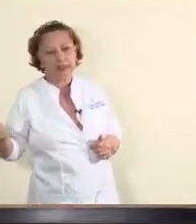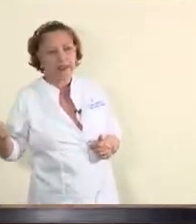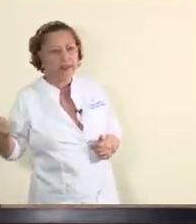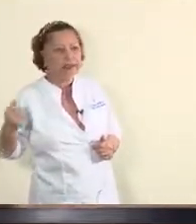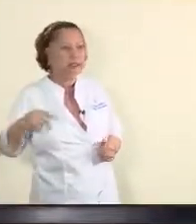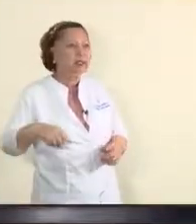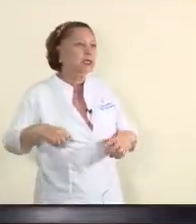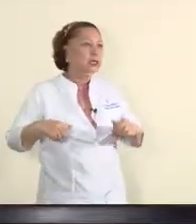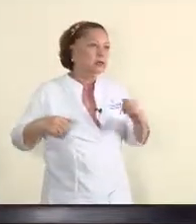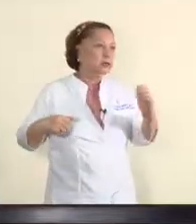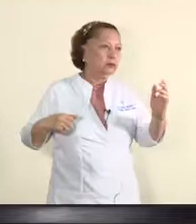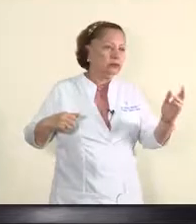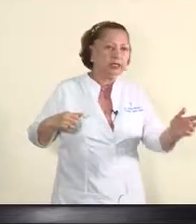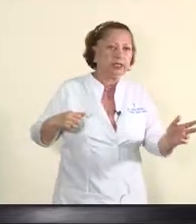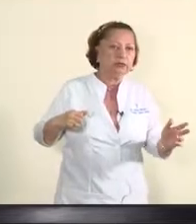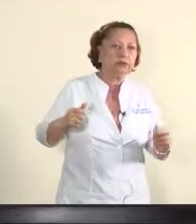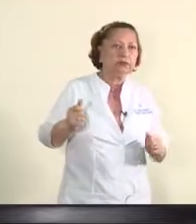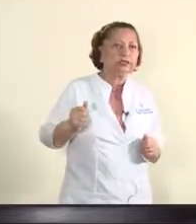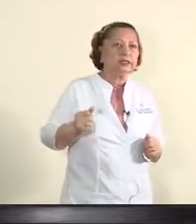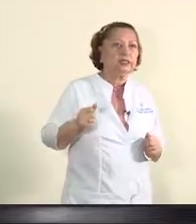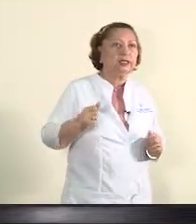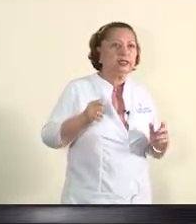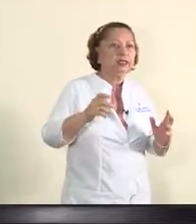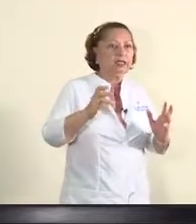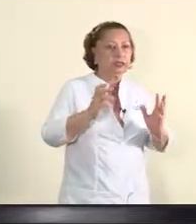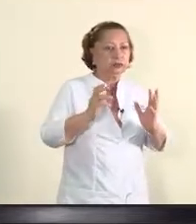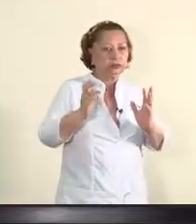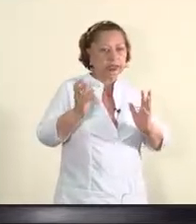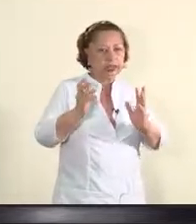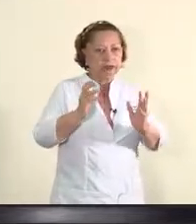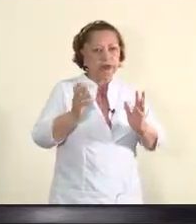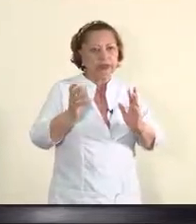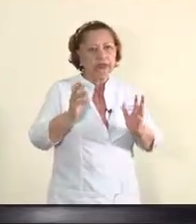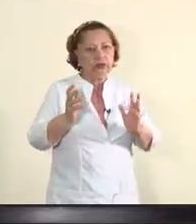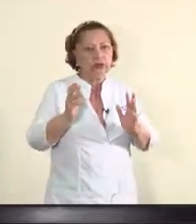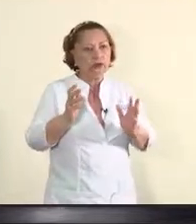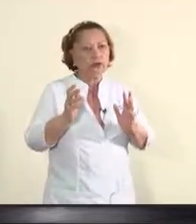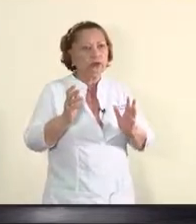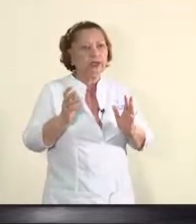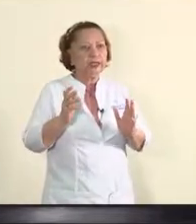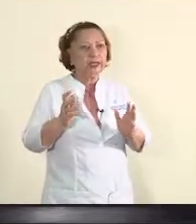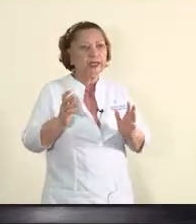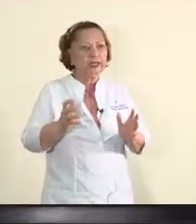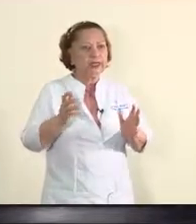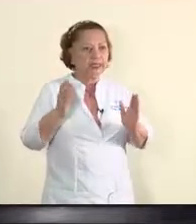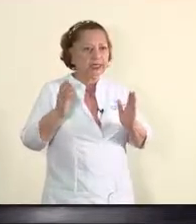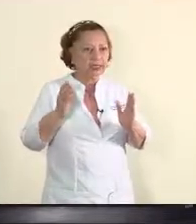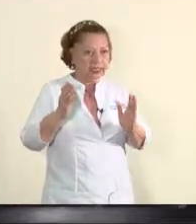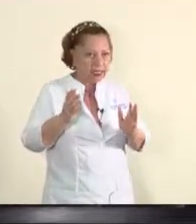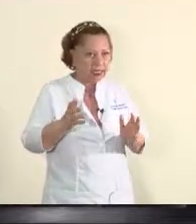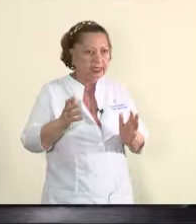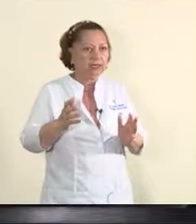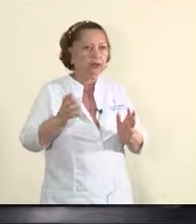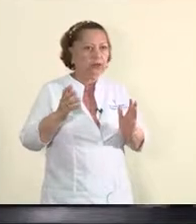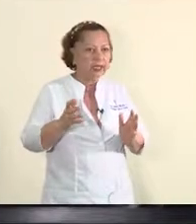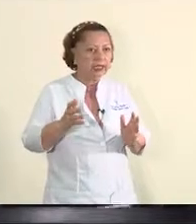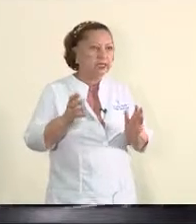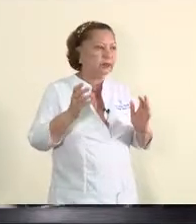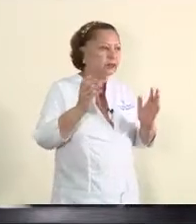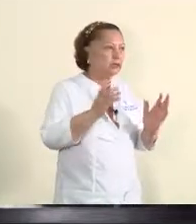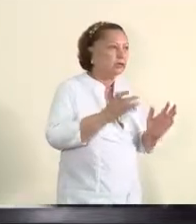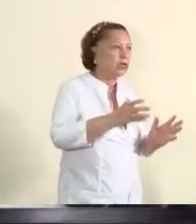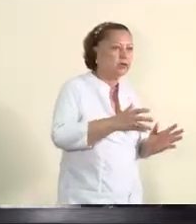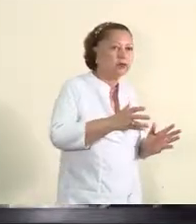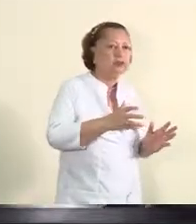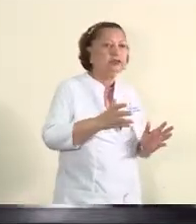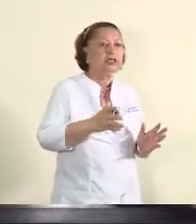la corriente o se cayó su casita, entonces la lucha en conjunto es aquella en la que él o ella